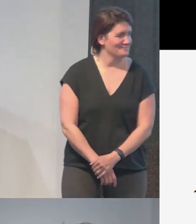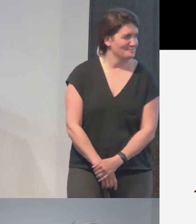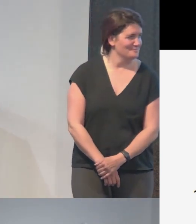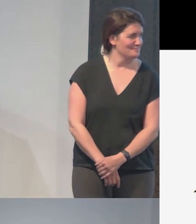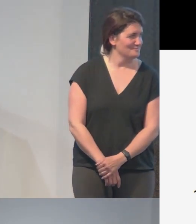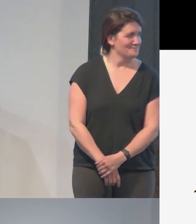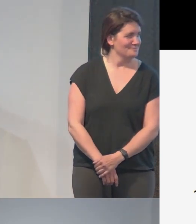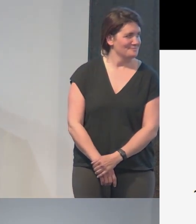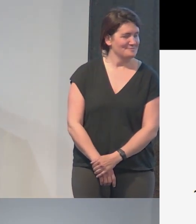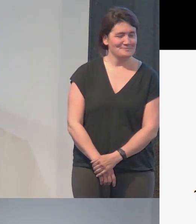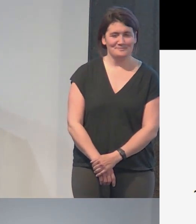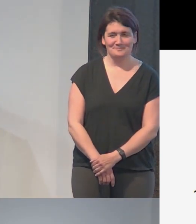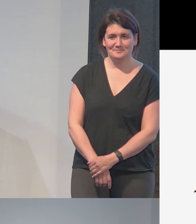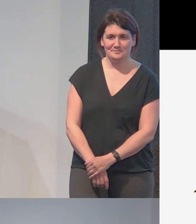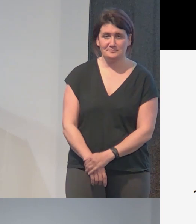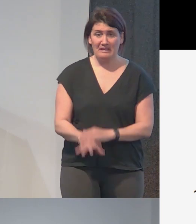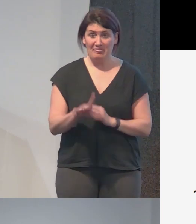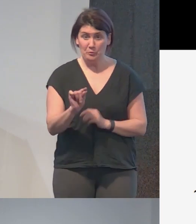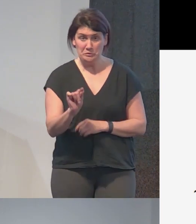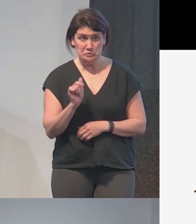Vale, me quedan 5 minutos.